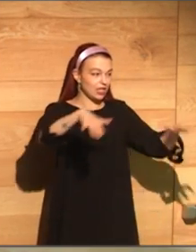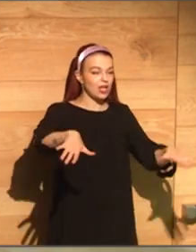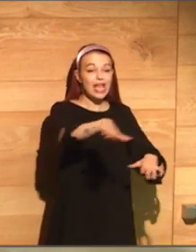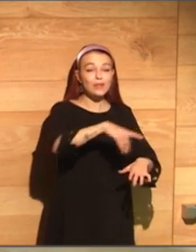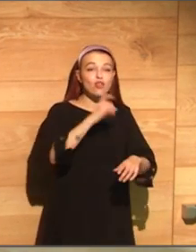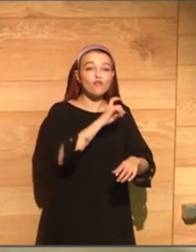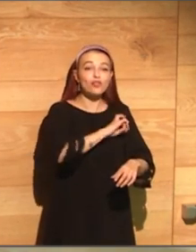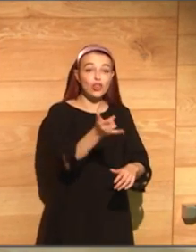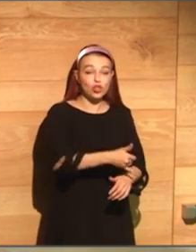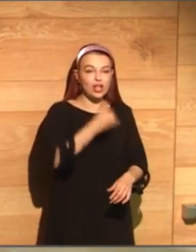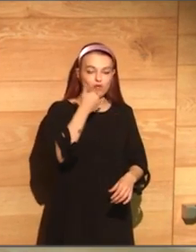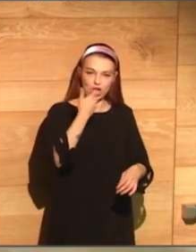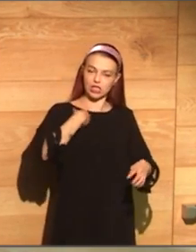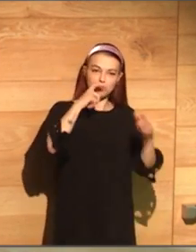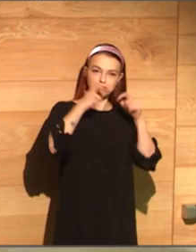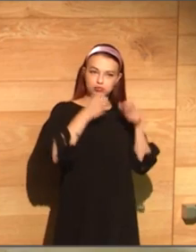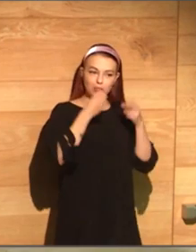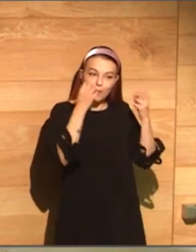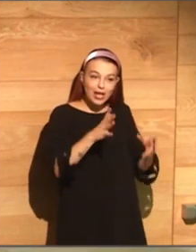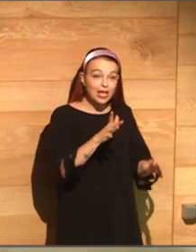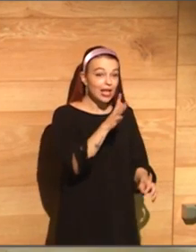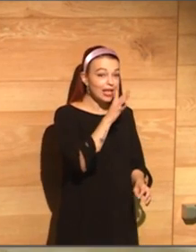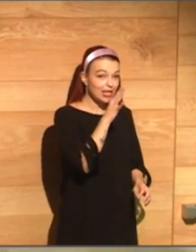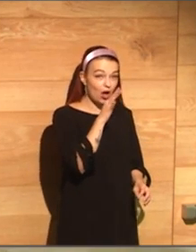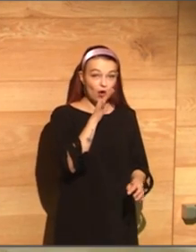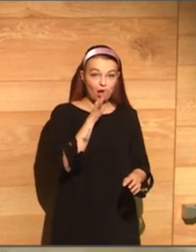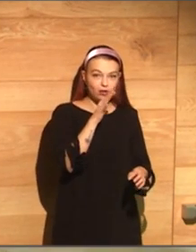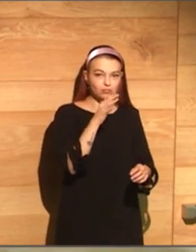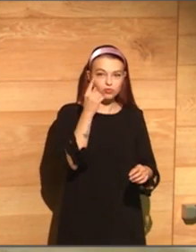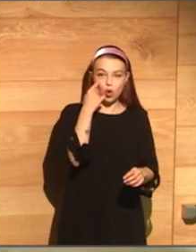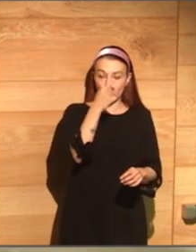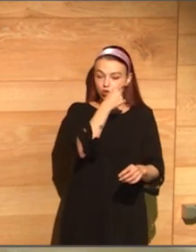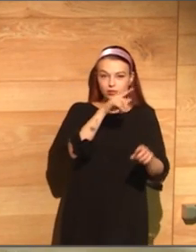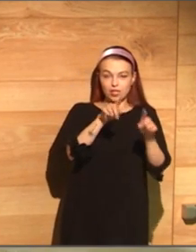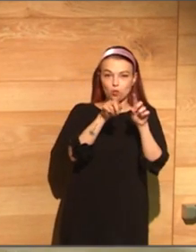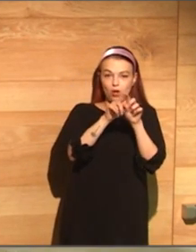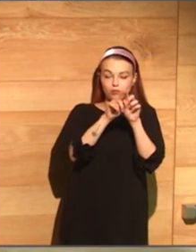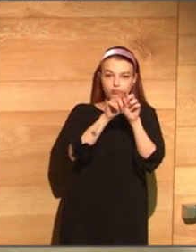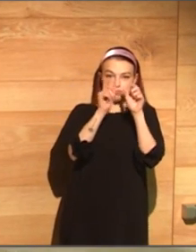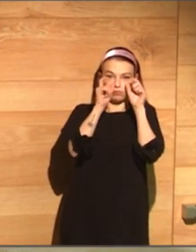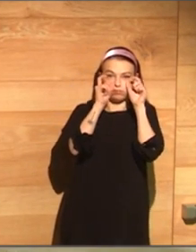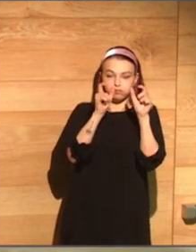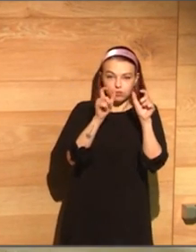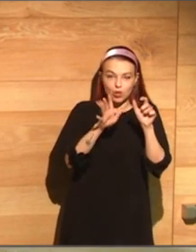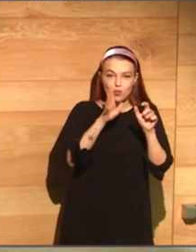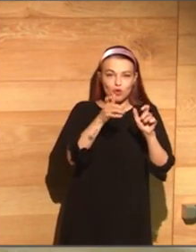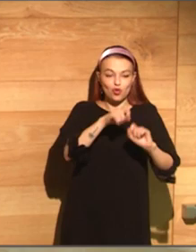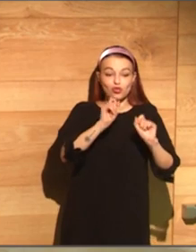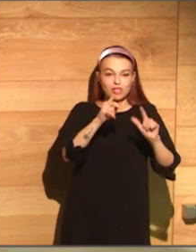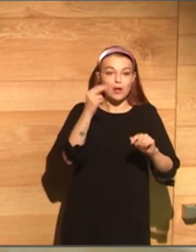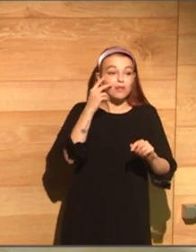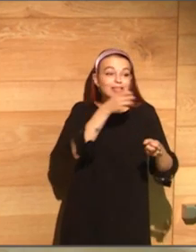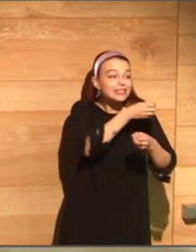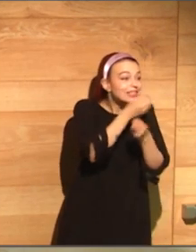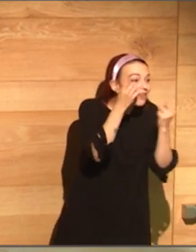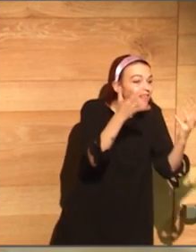Fundación Telefónica las mascarillas y ahora mismo tienen los ojos como para afuera porque se han pasado, porque les hemos metido miedo. ¿Cómo estáis? ¡Qué